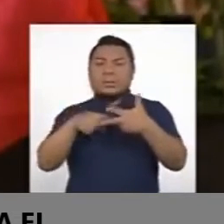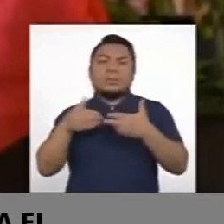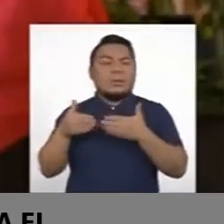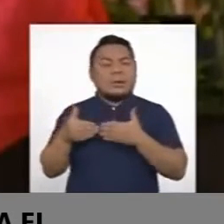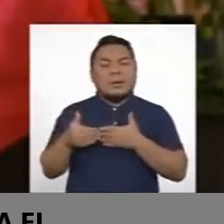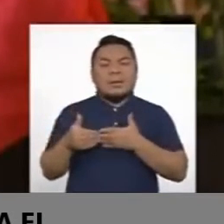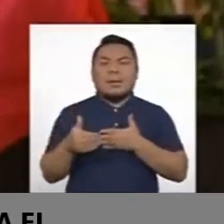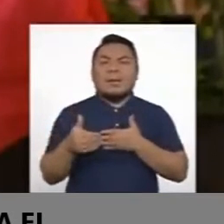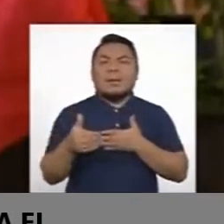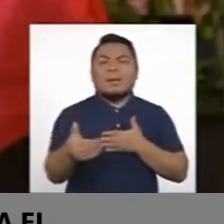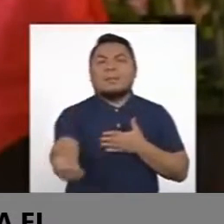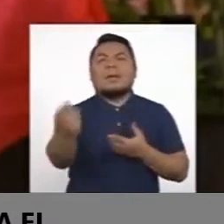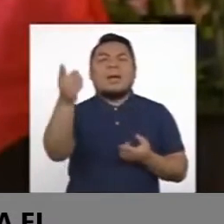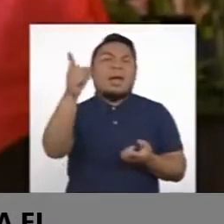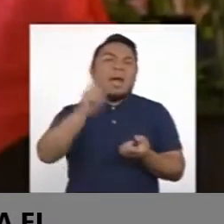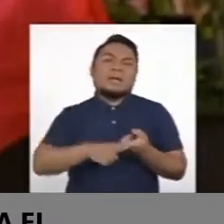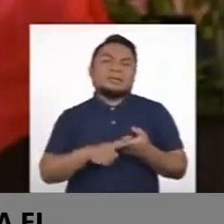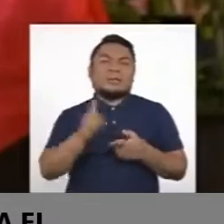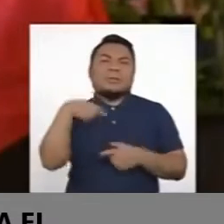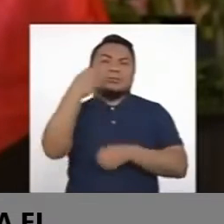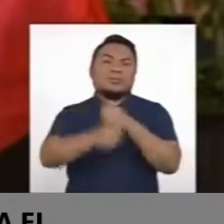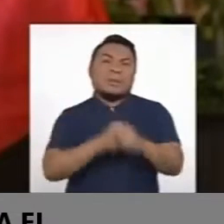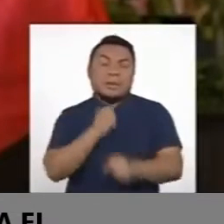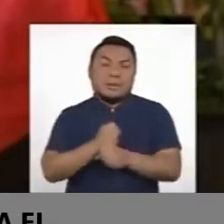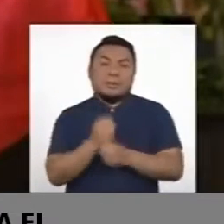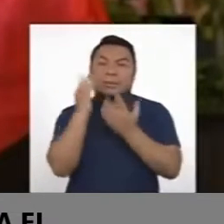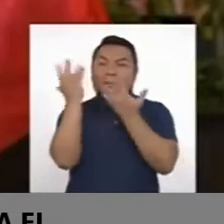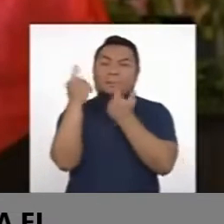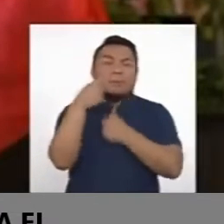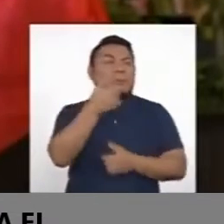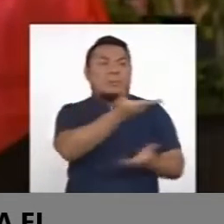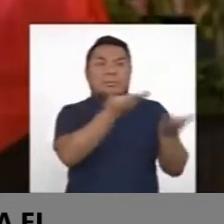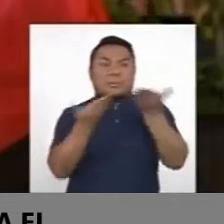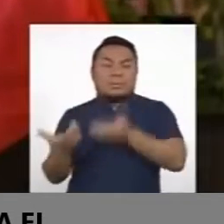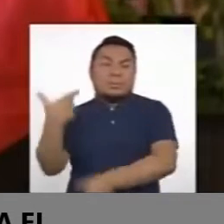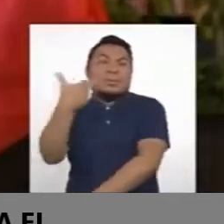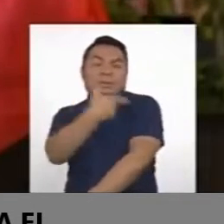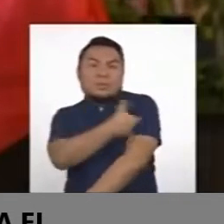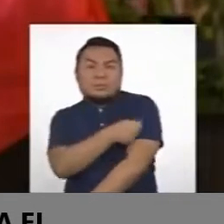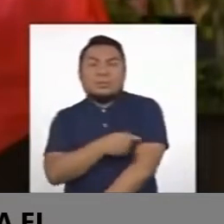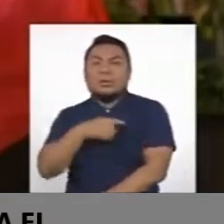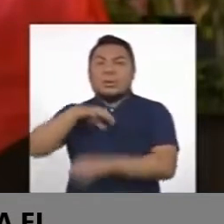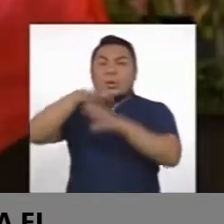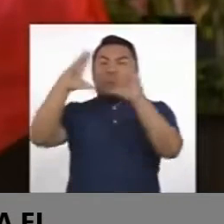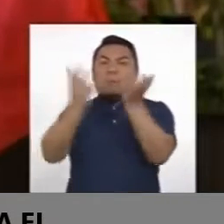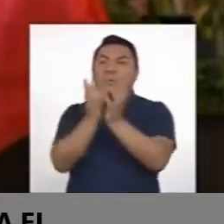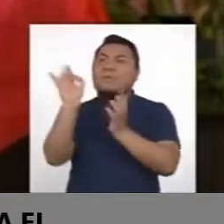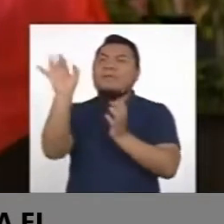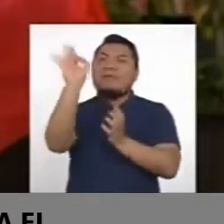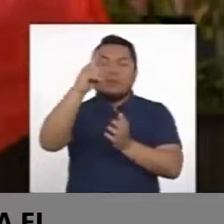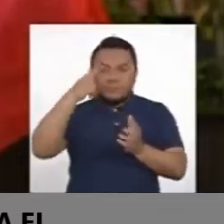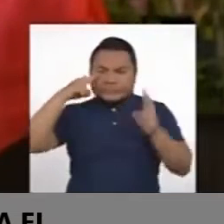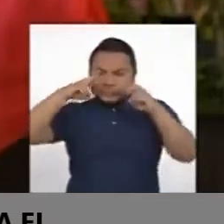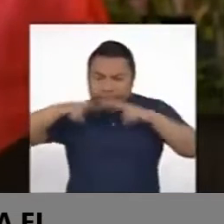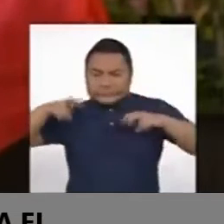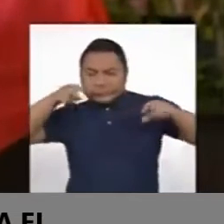año tengamos la vacuna que científicos de todo el mundo, con todo el